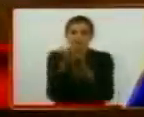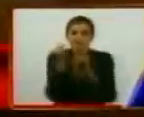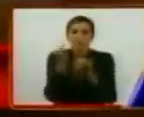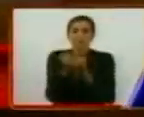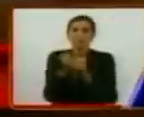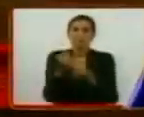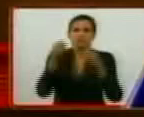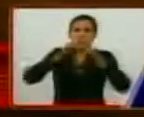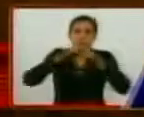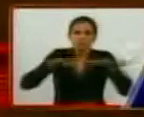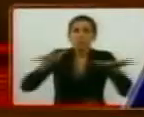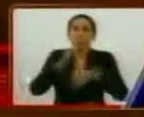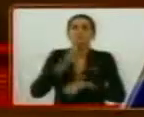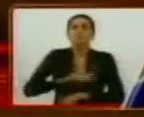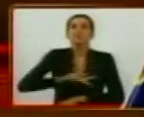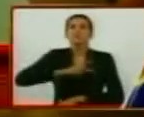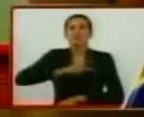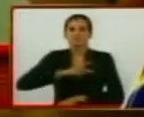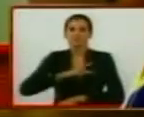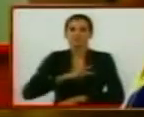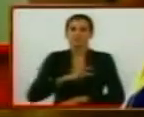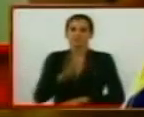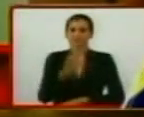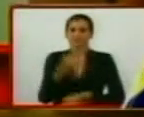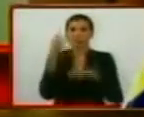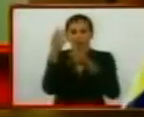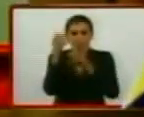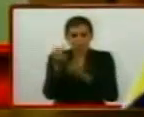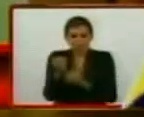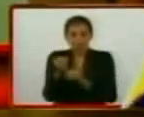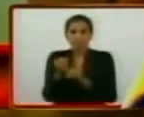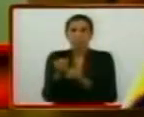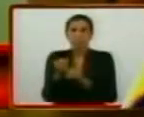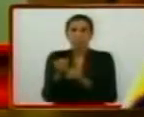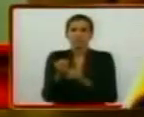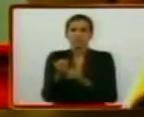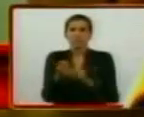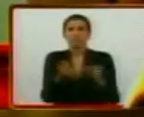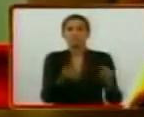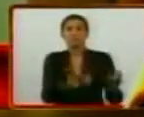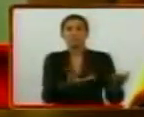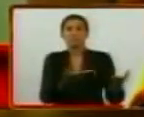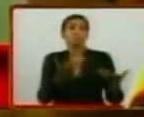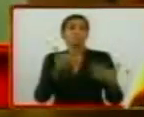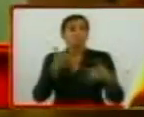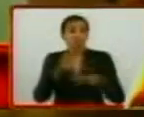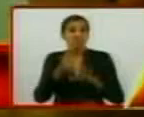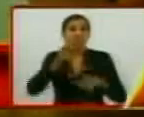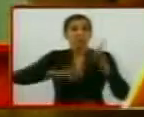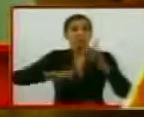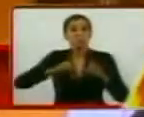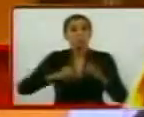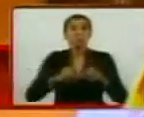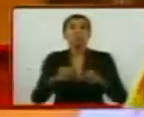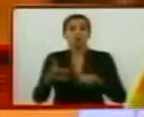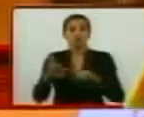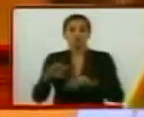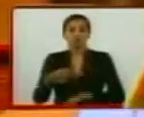falsas, expresan tener plena confianza en la información suministrada por los altos funcionarios del gobierno bolivariano.